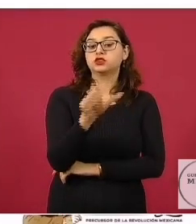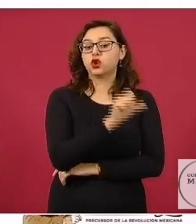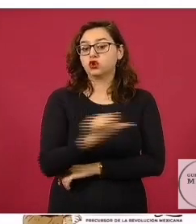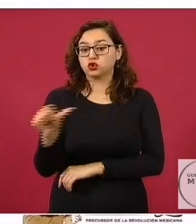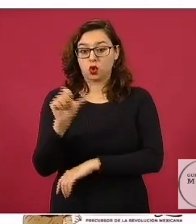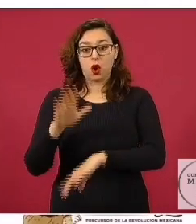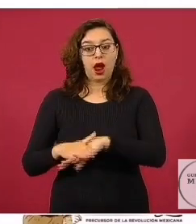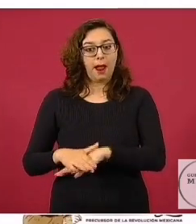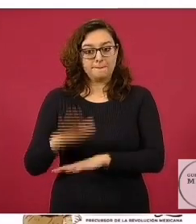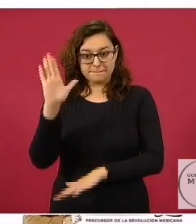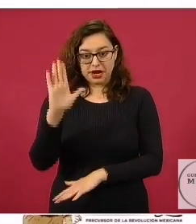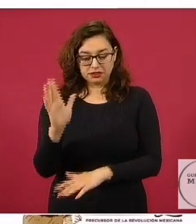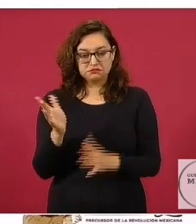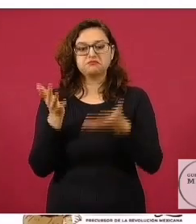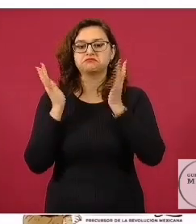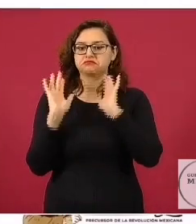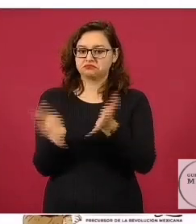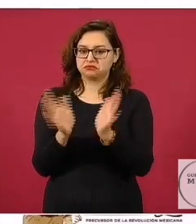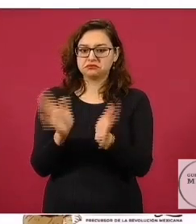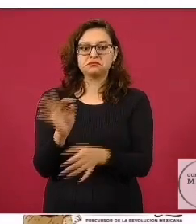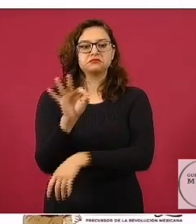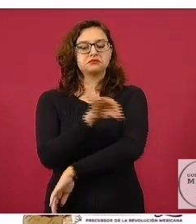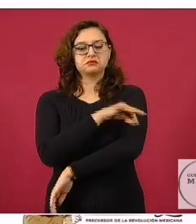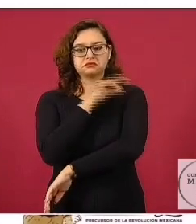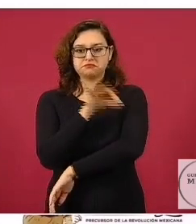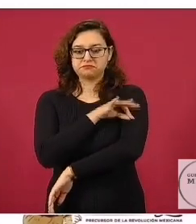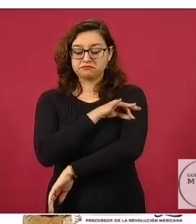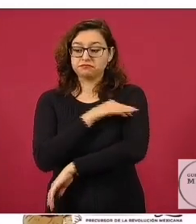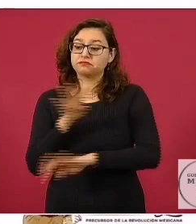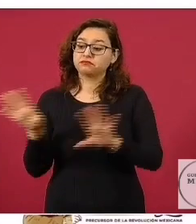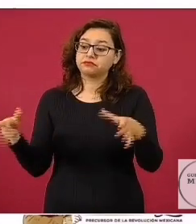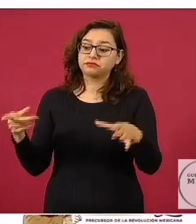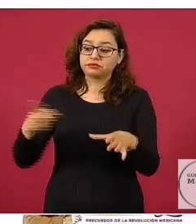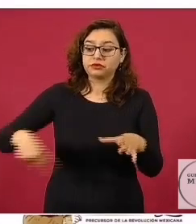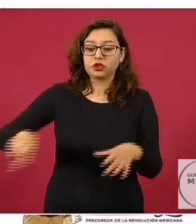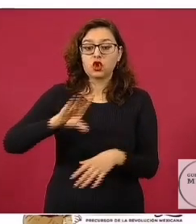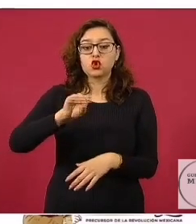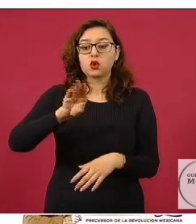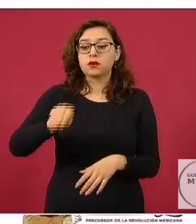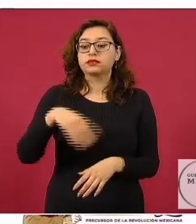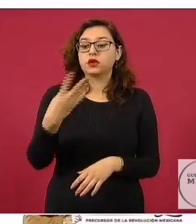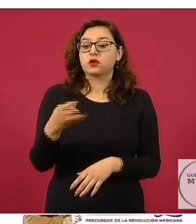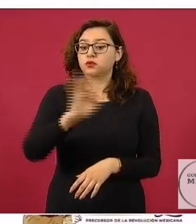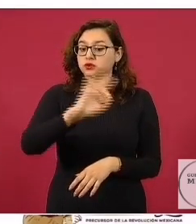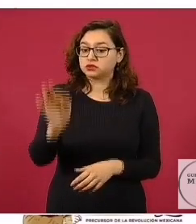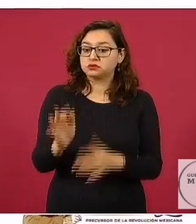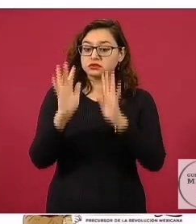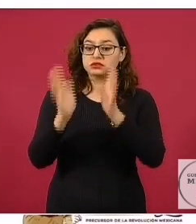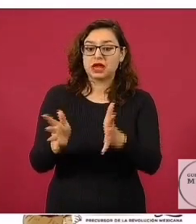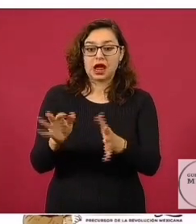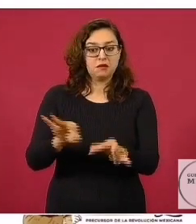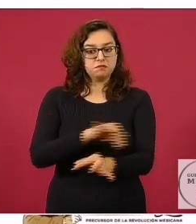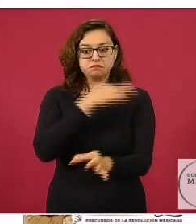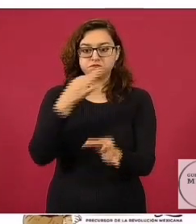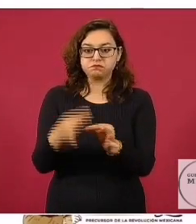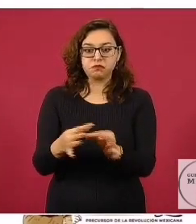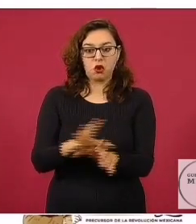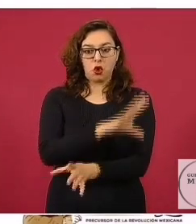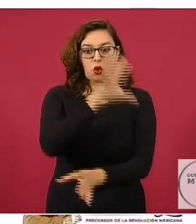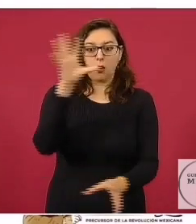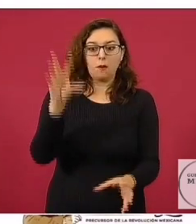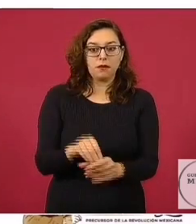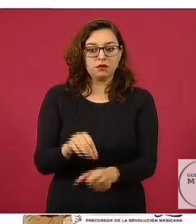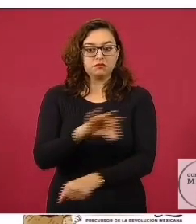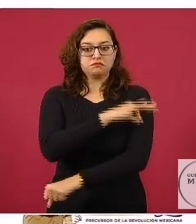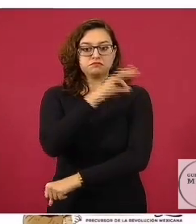de 18 años que han sido vacunadas, y 94% ya tienen el esquema completo, lo que nos lleva a